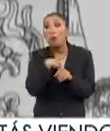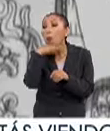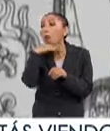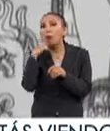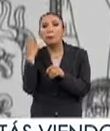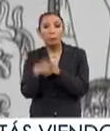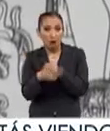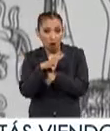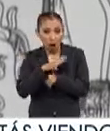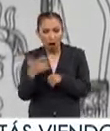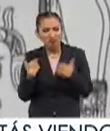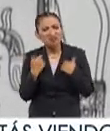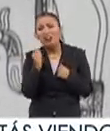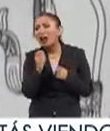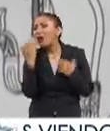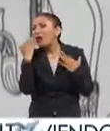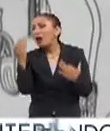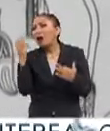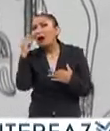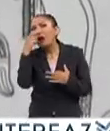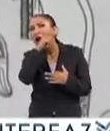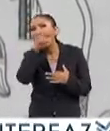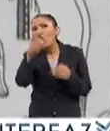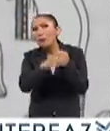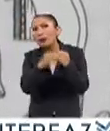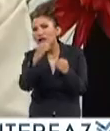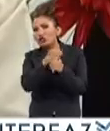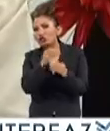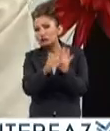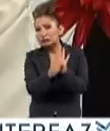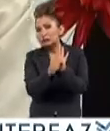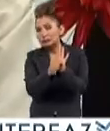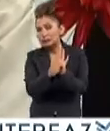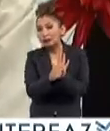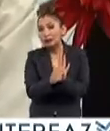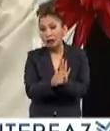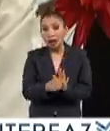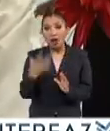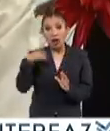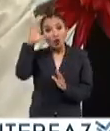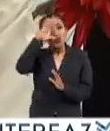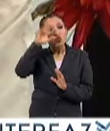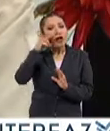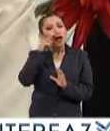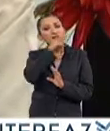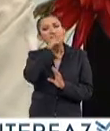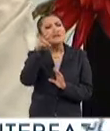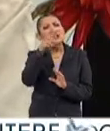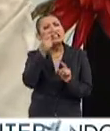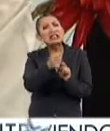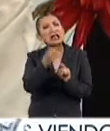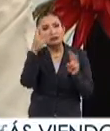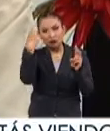se corre el riesgo de no comprender el testimonio visual de los objetos icónicos. Culturas visuales en México es el nombre de este libro,